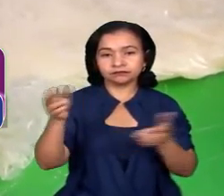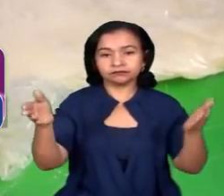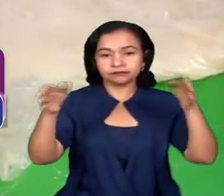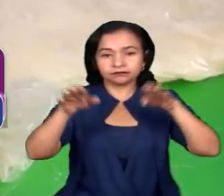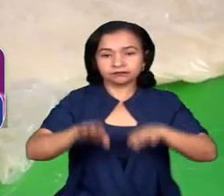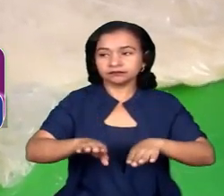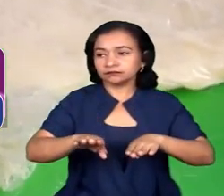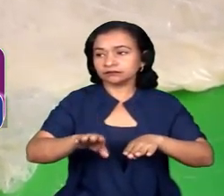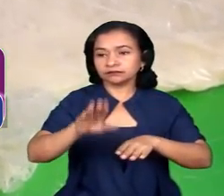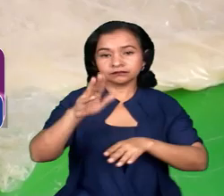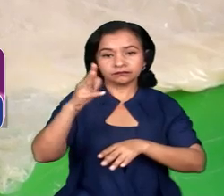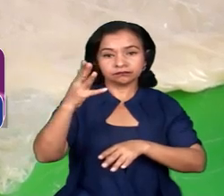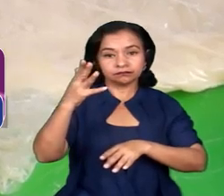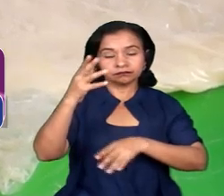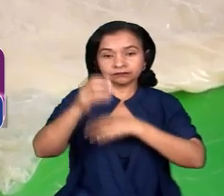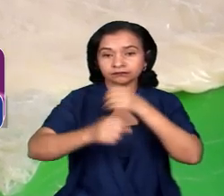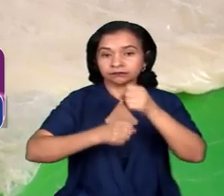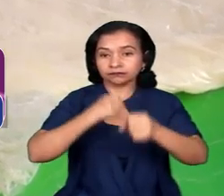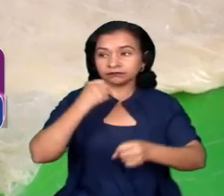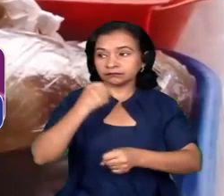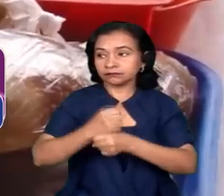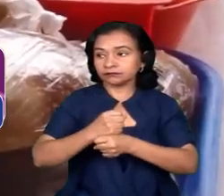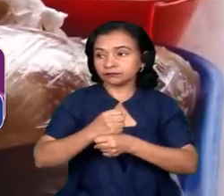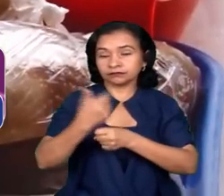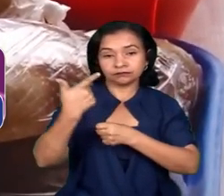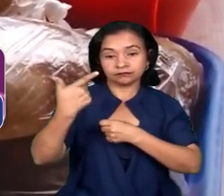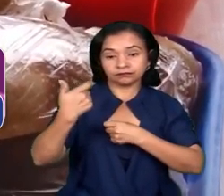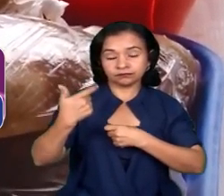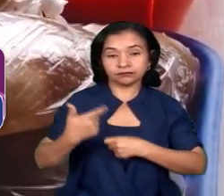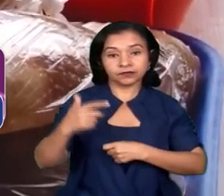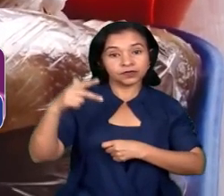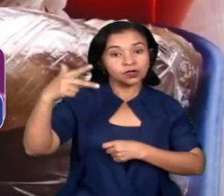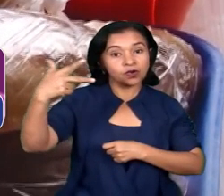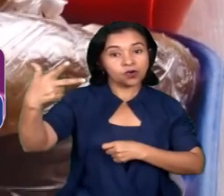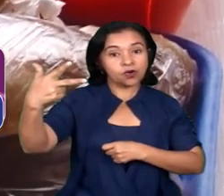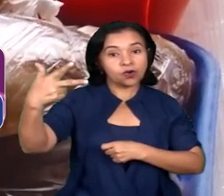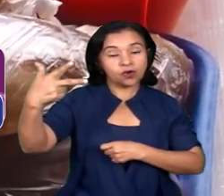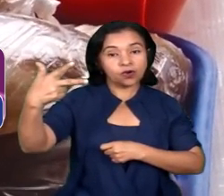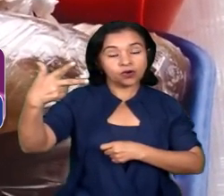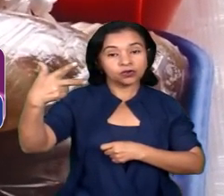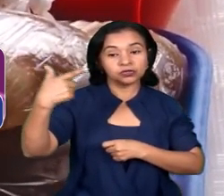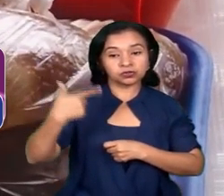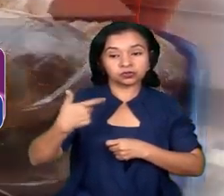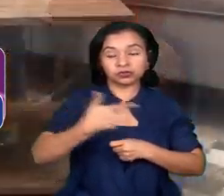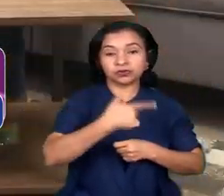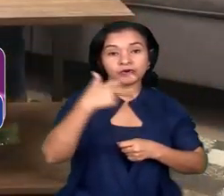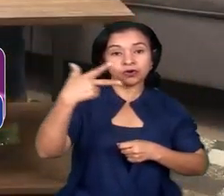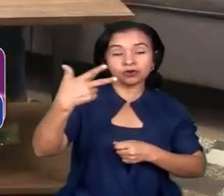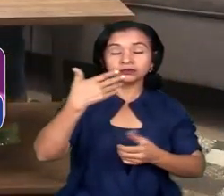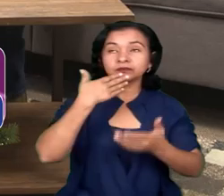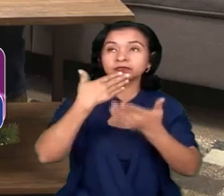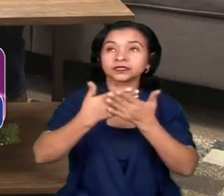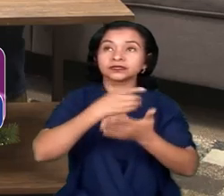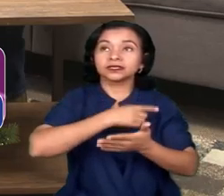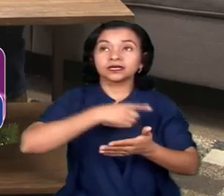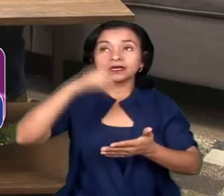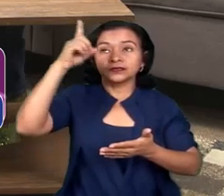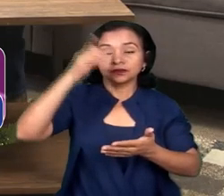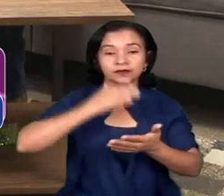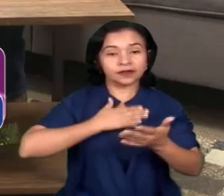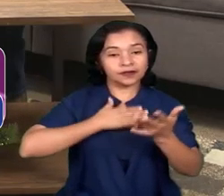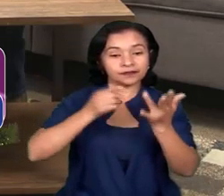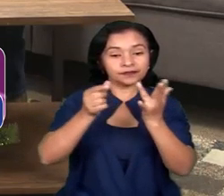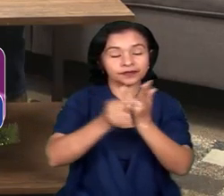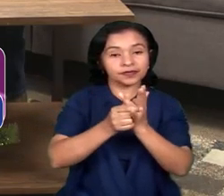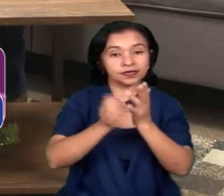estoy cumpliendo 9 años donde me pegaron 8 balazos. Yo le agradezco a Dios, le agradezco a mi esposa, le agradezco